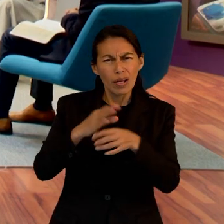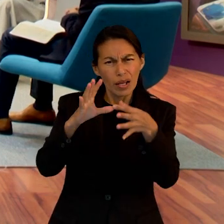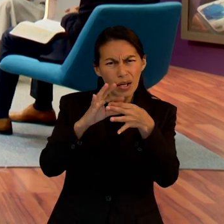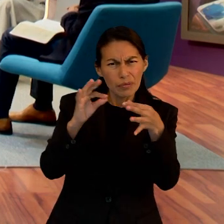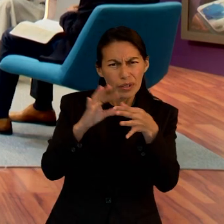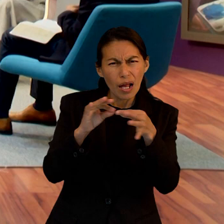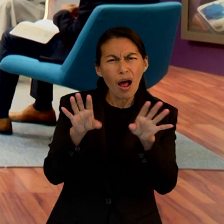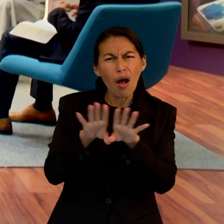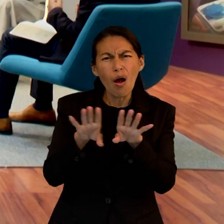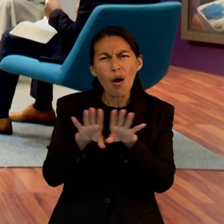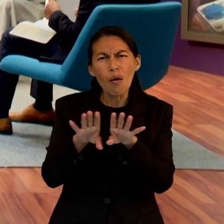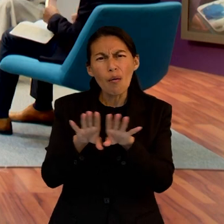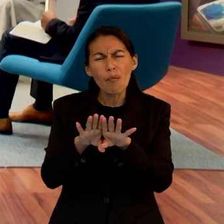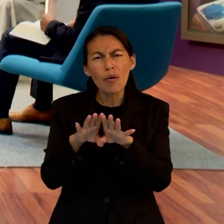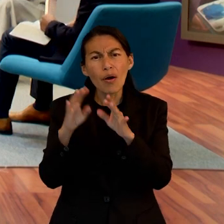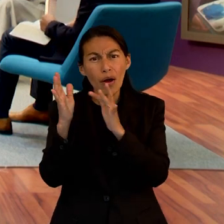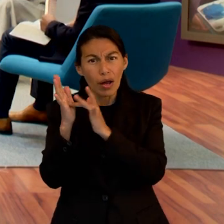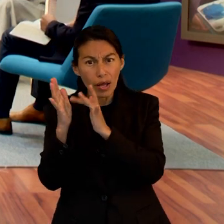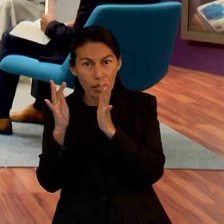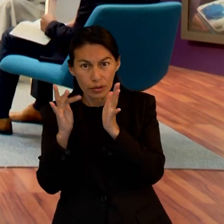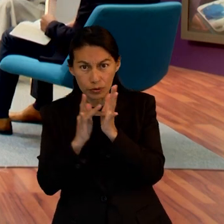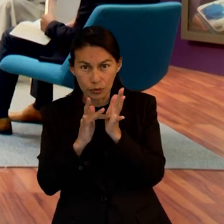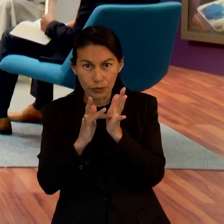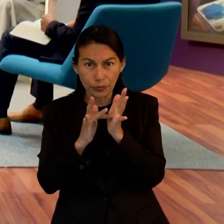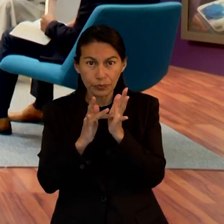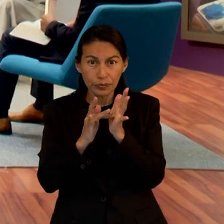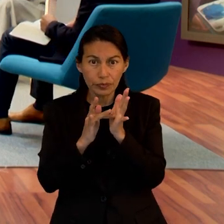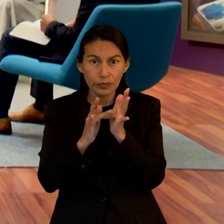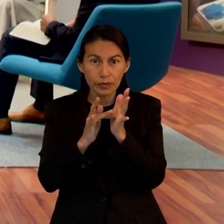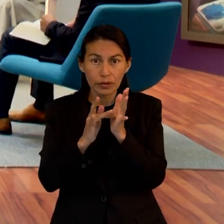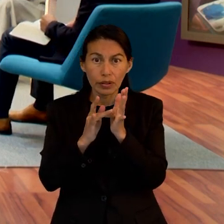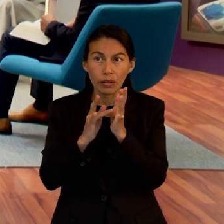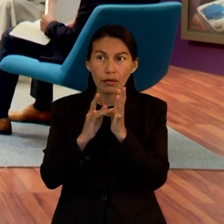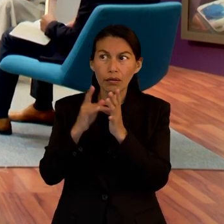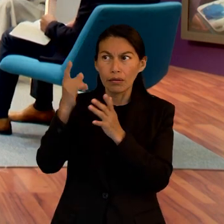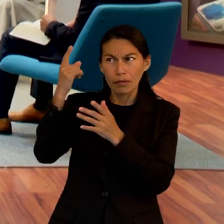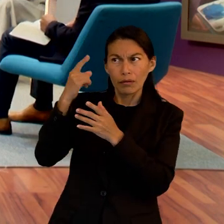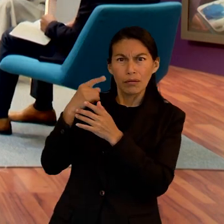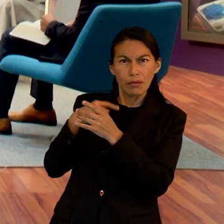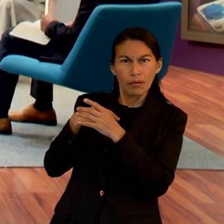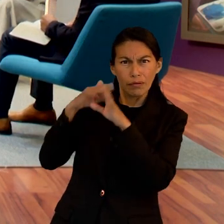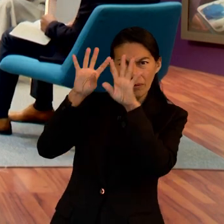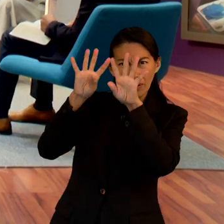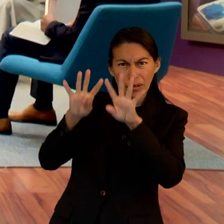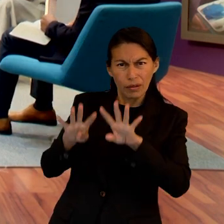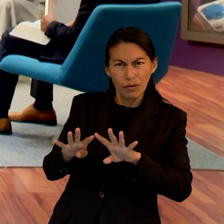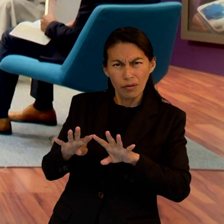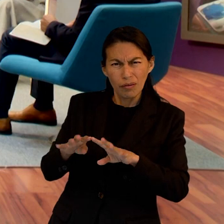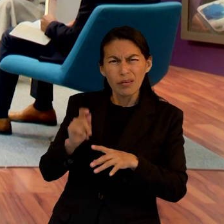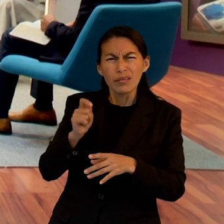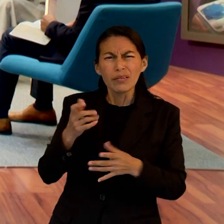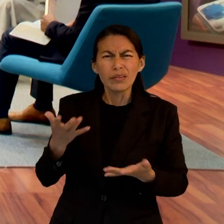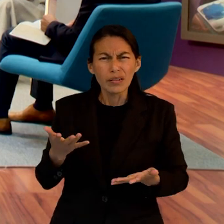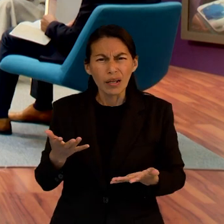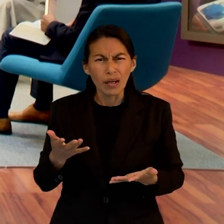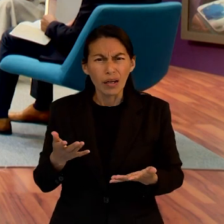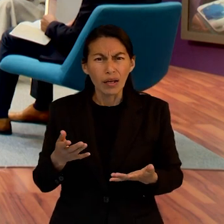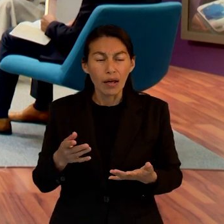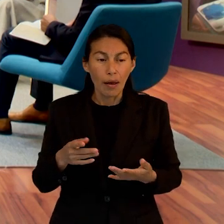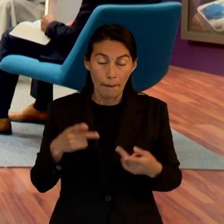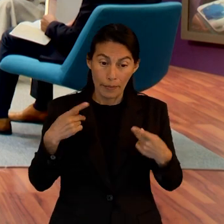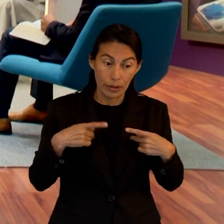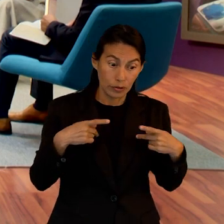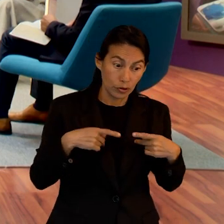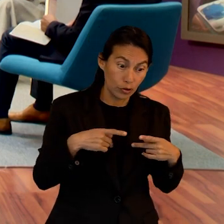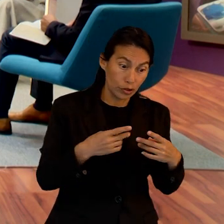sí sí jesús era era lo podemos considerar jesús como nuestro velo pero en realidad los